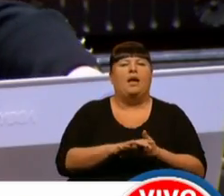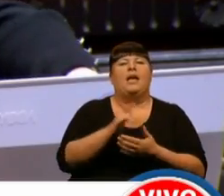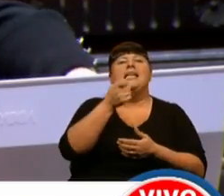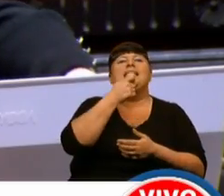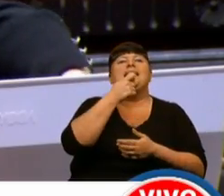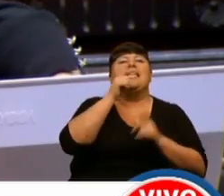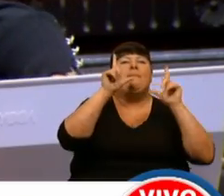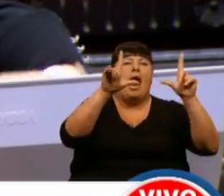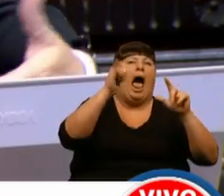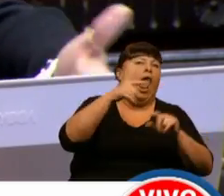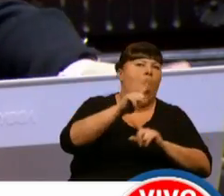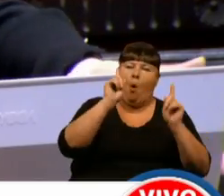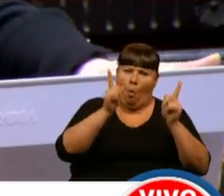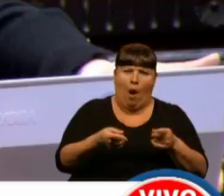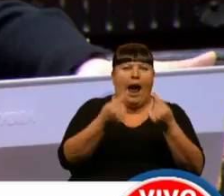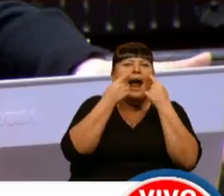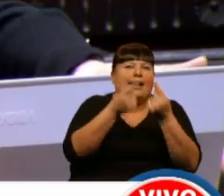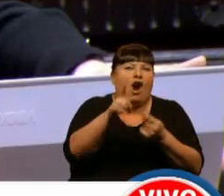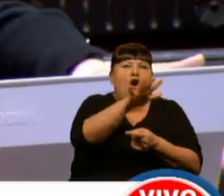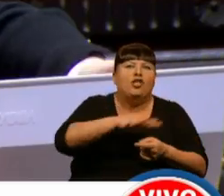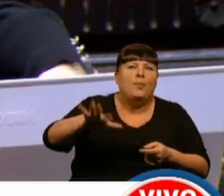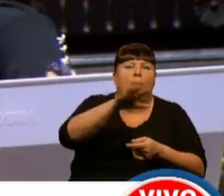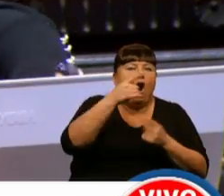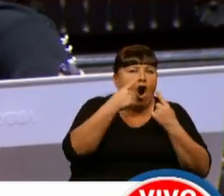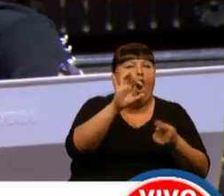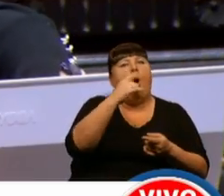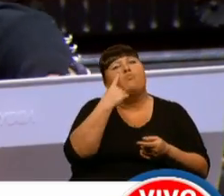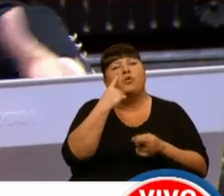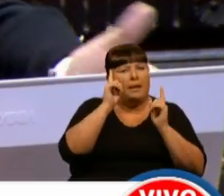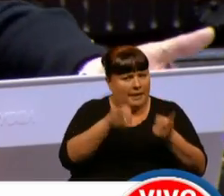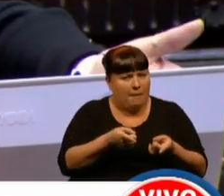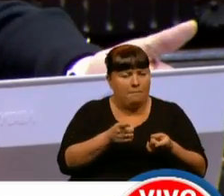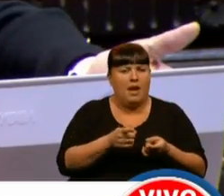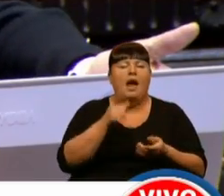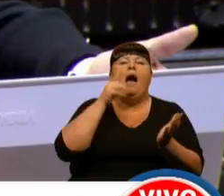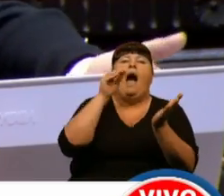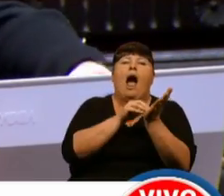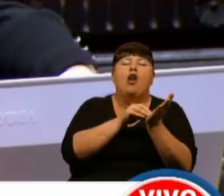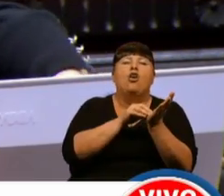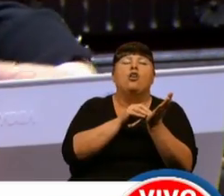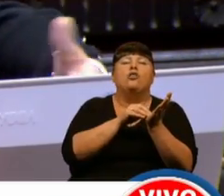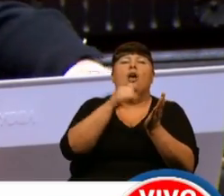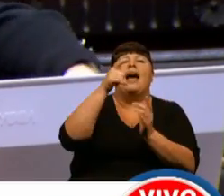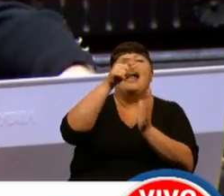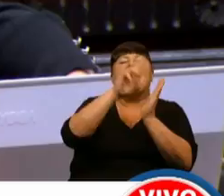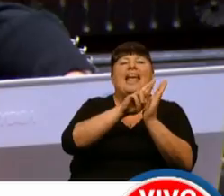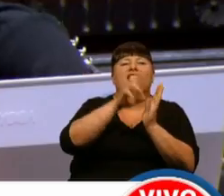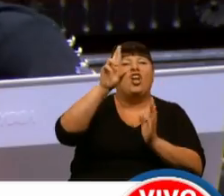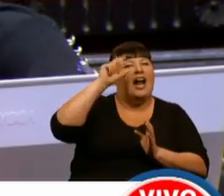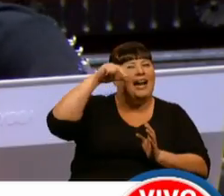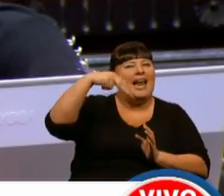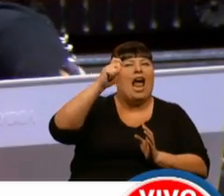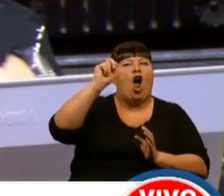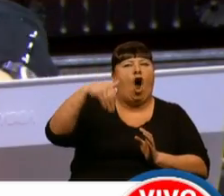o sin personería jurídica reconocidos en su jurisdicción provincial o municipal y que estén inscritos dentro del registro rena com